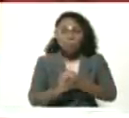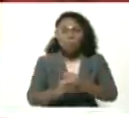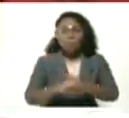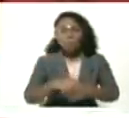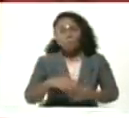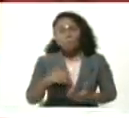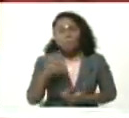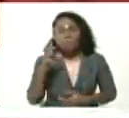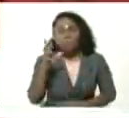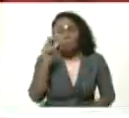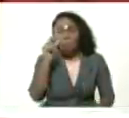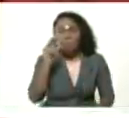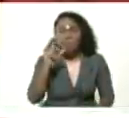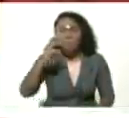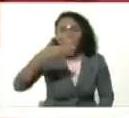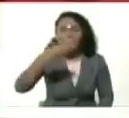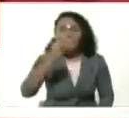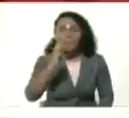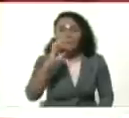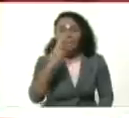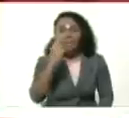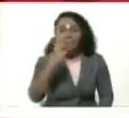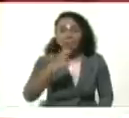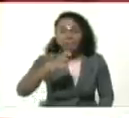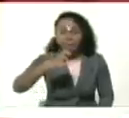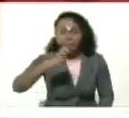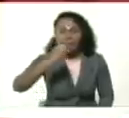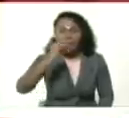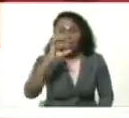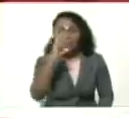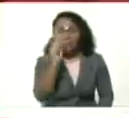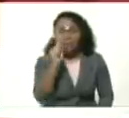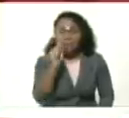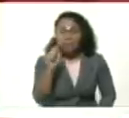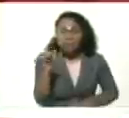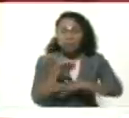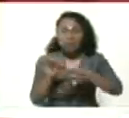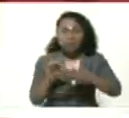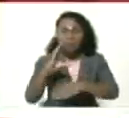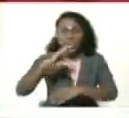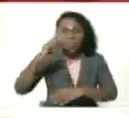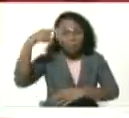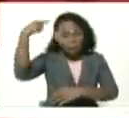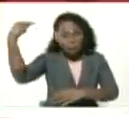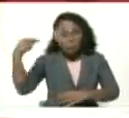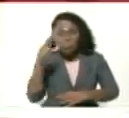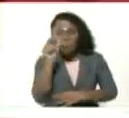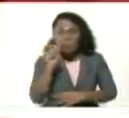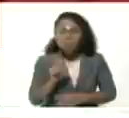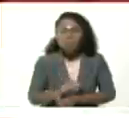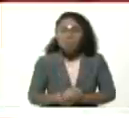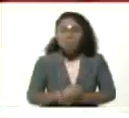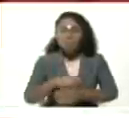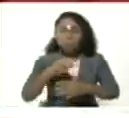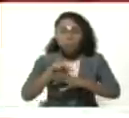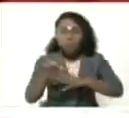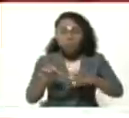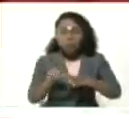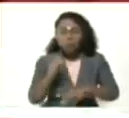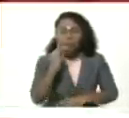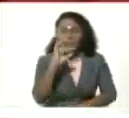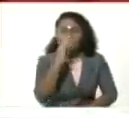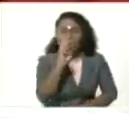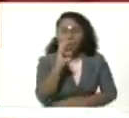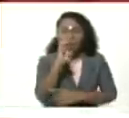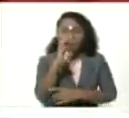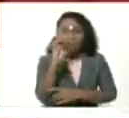Pereira. Municipio Crespo, Julio Garcés. Municipio Iribarren, Luis Reyes. Municipio